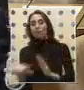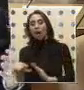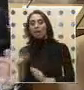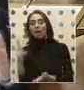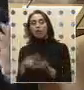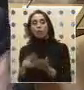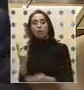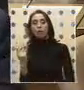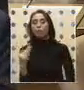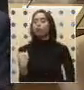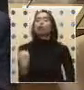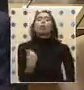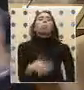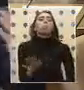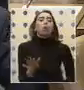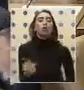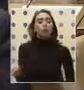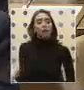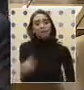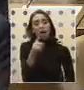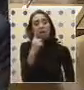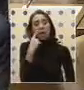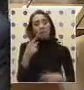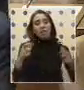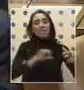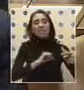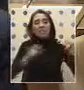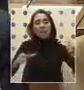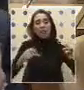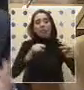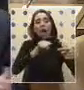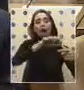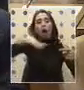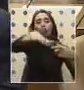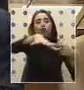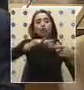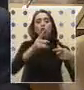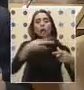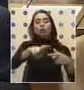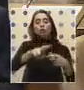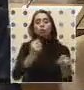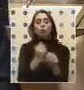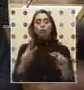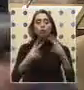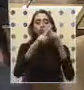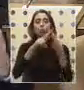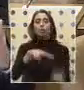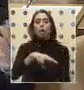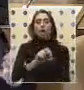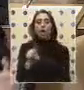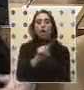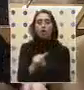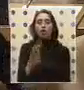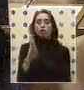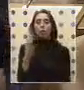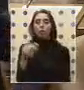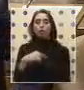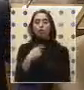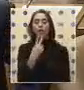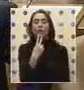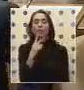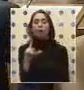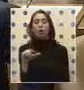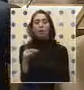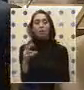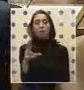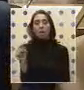importa. Bueno, yo les invito a ir al sur de Santiago, que miren lo que se está construyendo en Nos, en Wynn, en el lugar donde yo vivo,